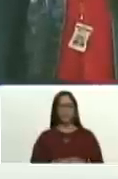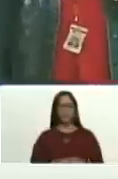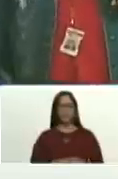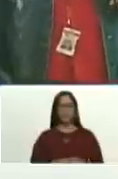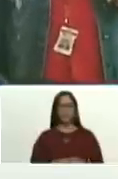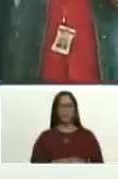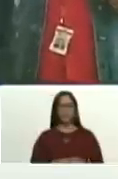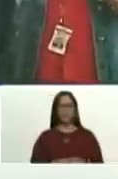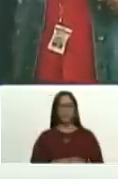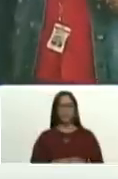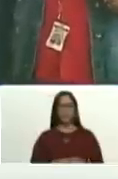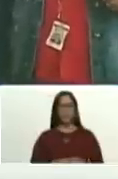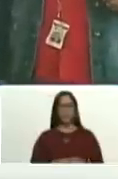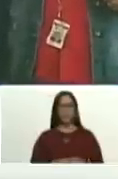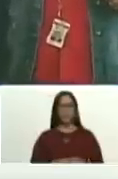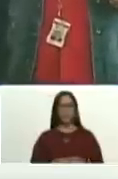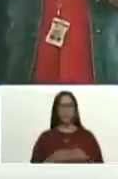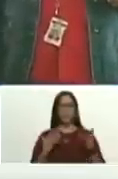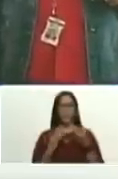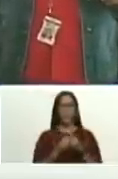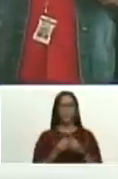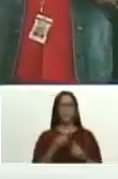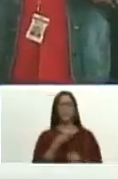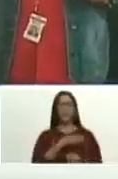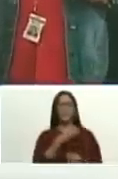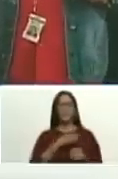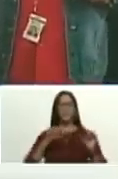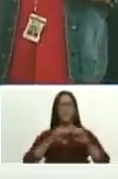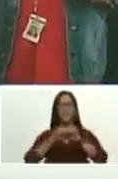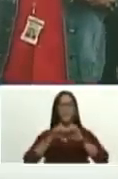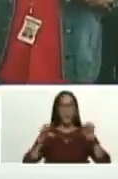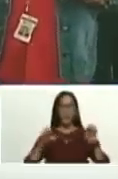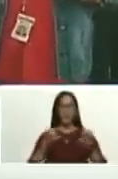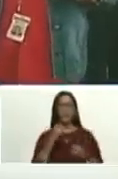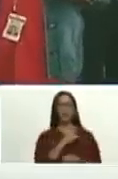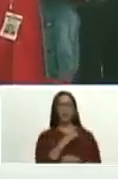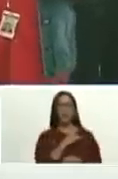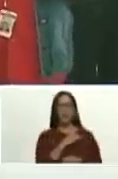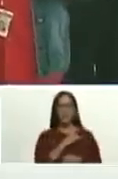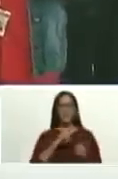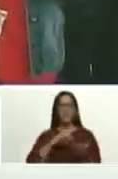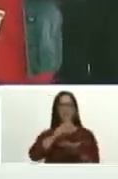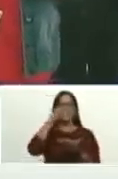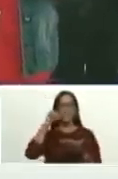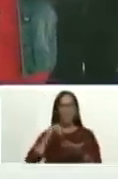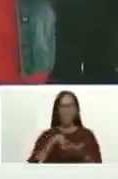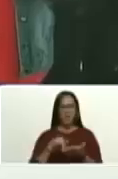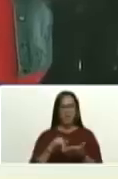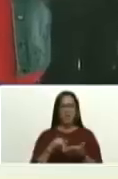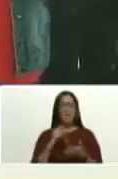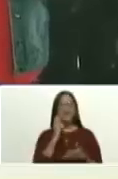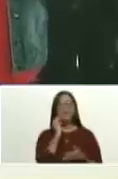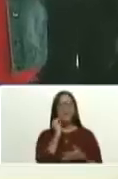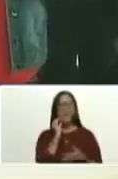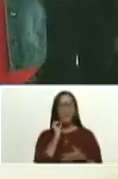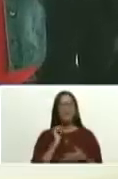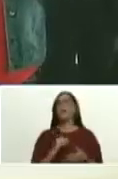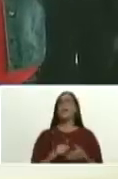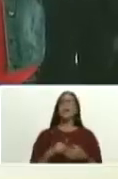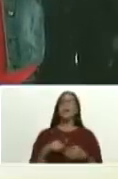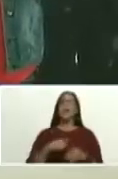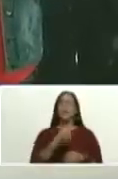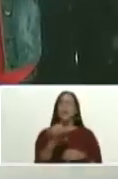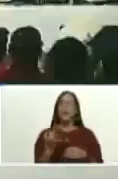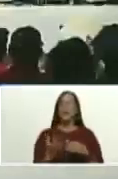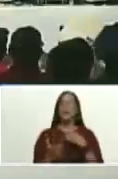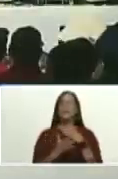de conjunta de misiones educativas, universidades nacionales, experimentales y politécnicas de